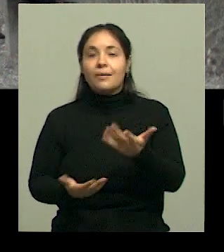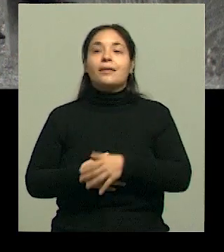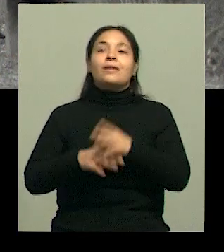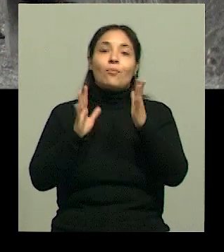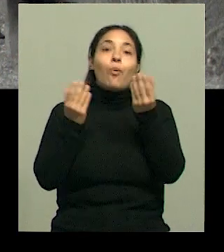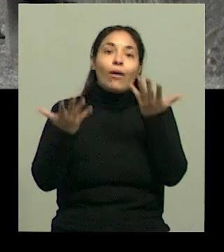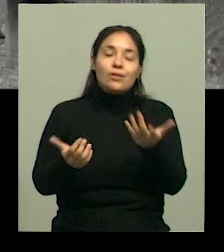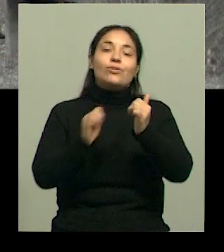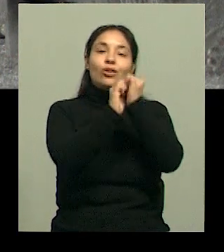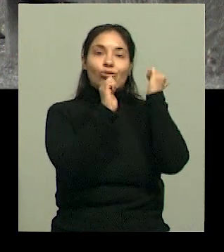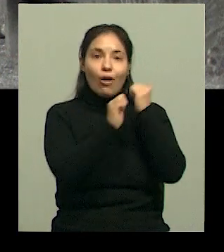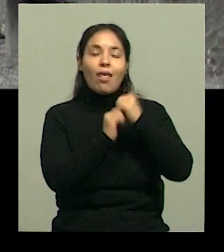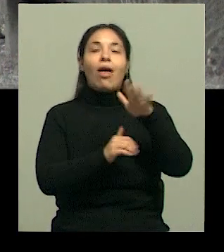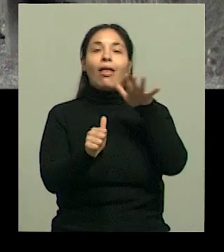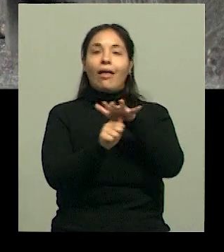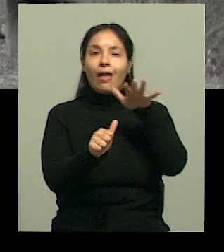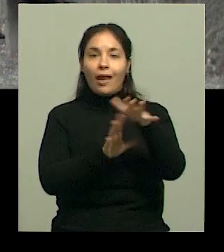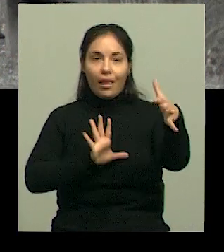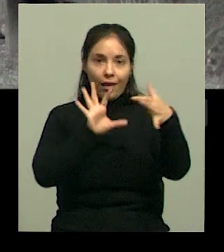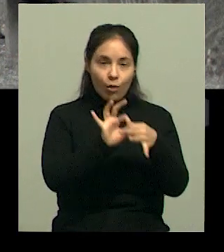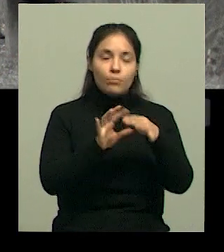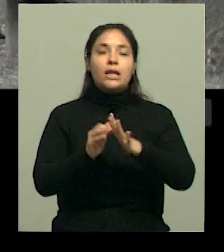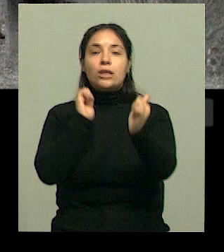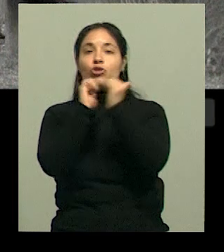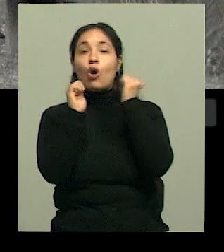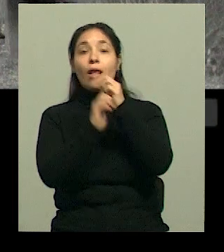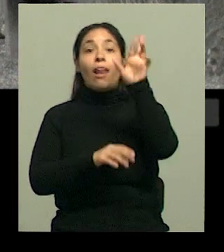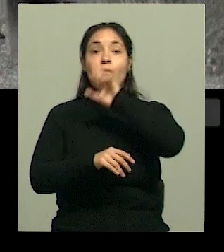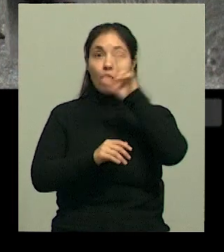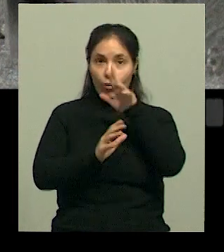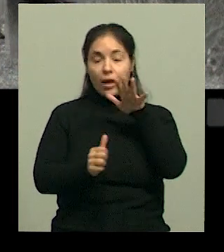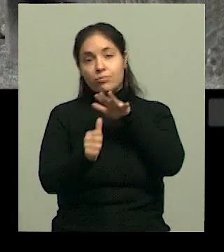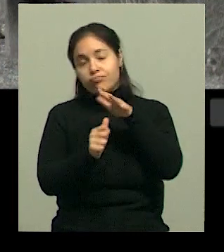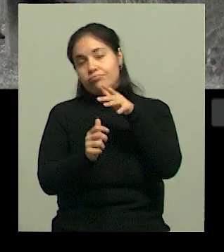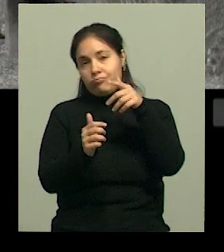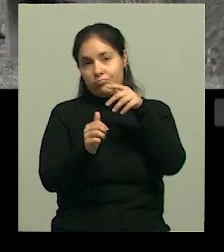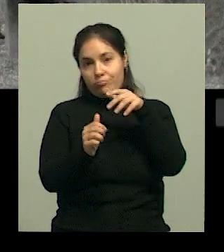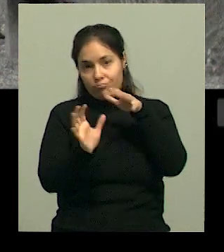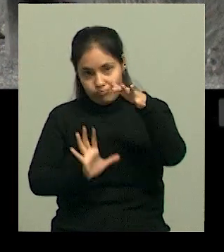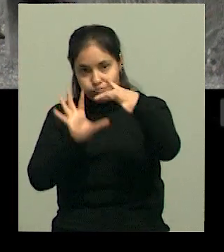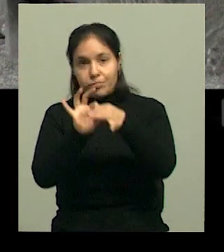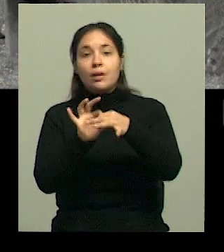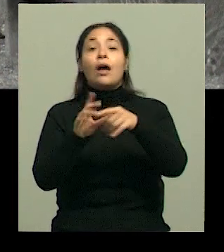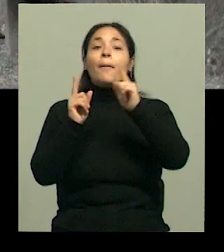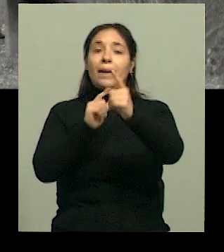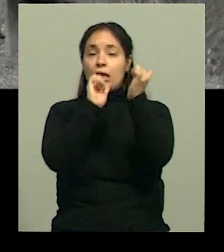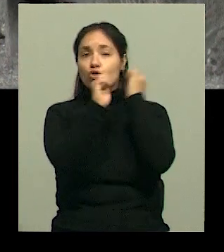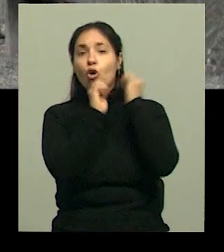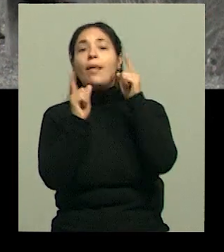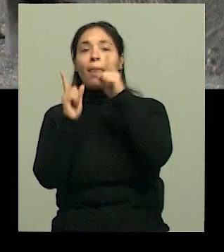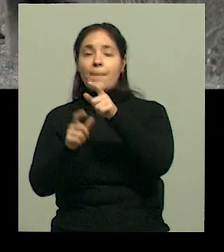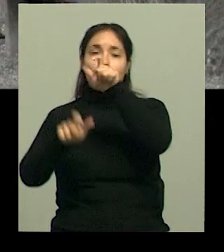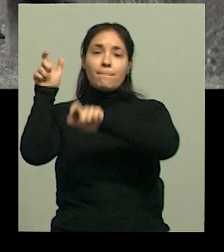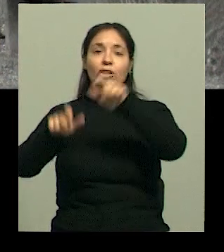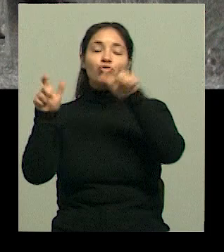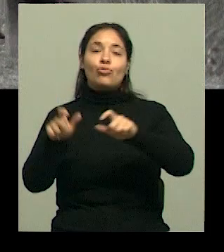historia de género, hay una historia de las mujeres, una historia de los afrodescendientes, hay una gran revisión de la historia